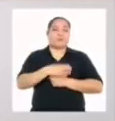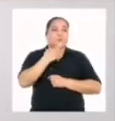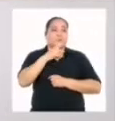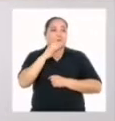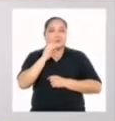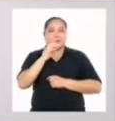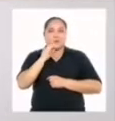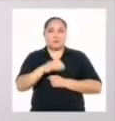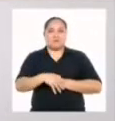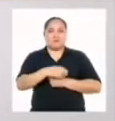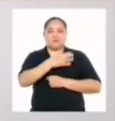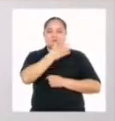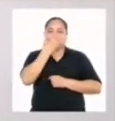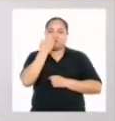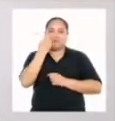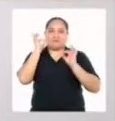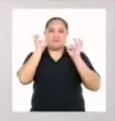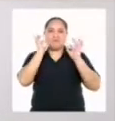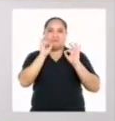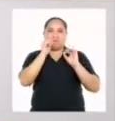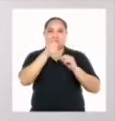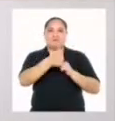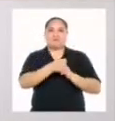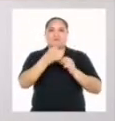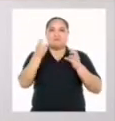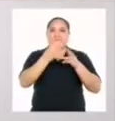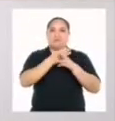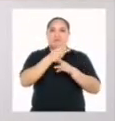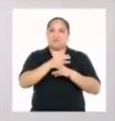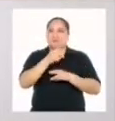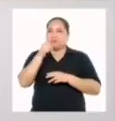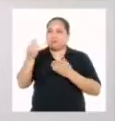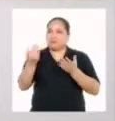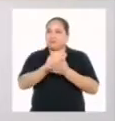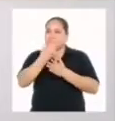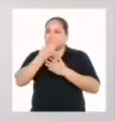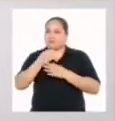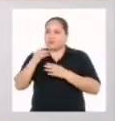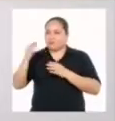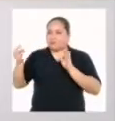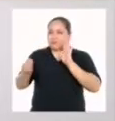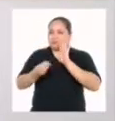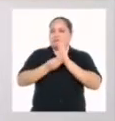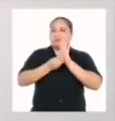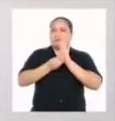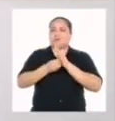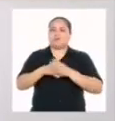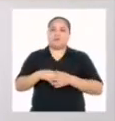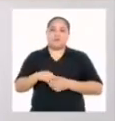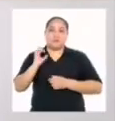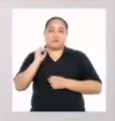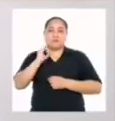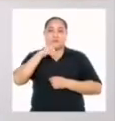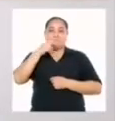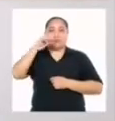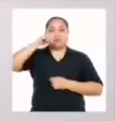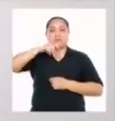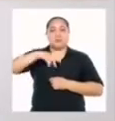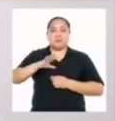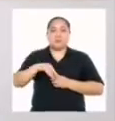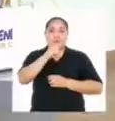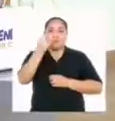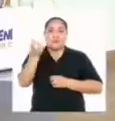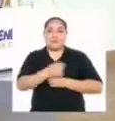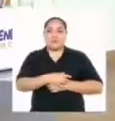Gracias, Rebot. Has mejorado muchísimo en matemática. ¿Será la nueva pieza? Bueno, Jonathan, lo siguiente que